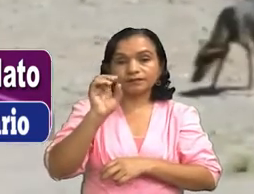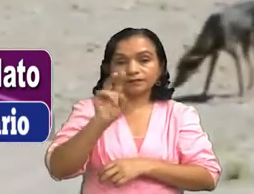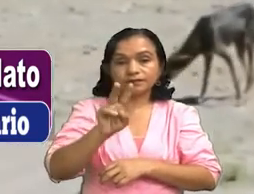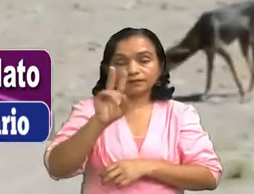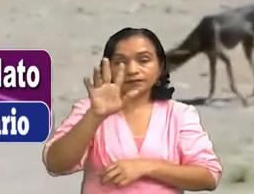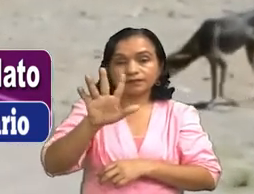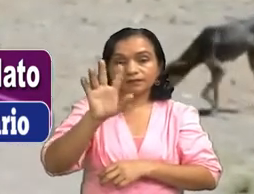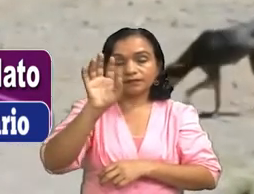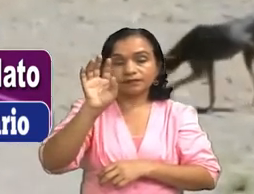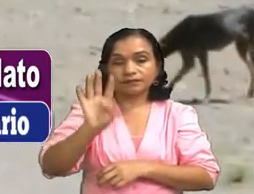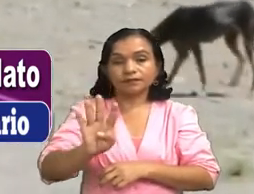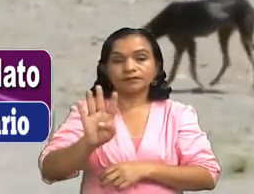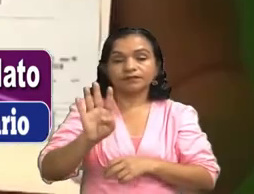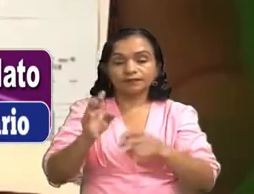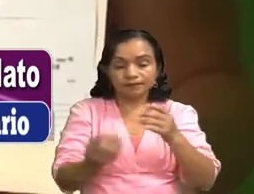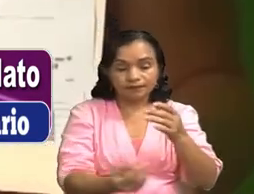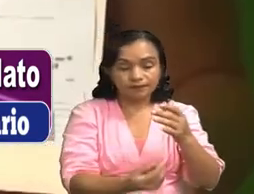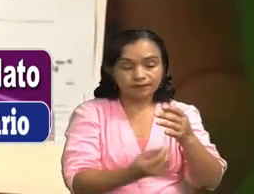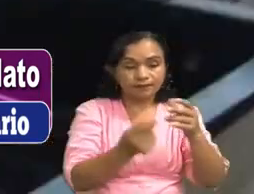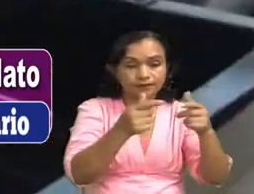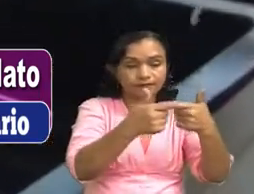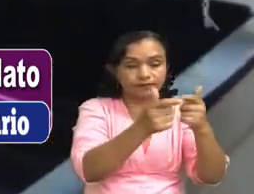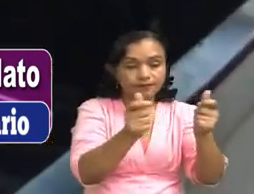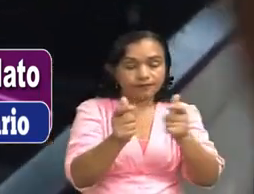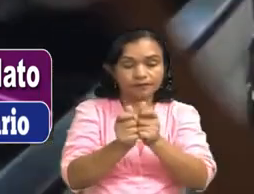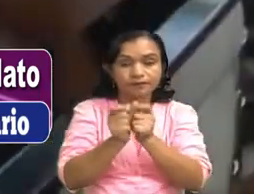180.254 de pequeños productores.